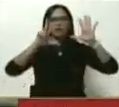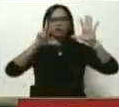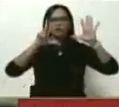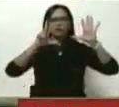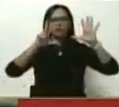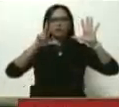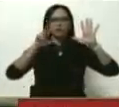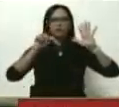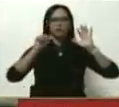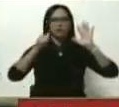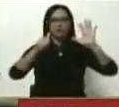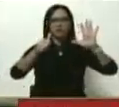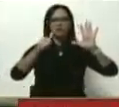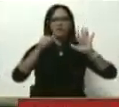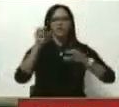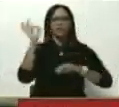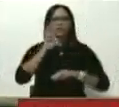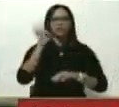rechazo.